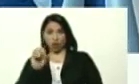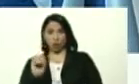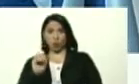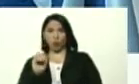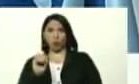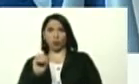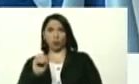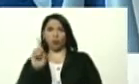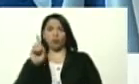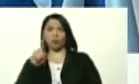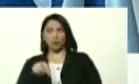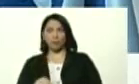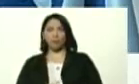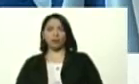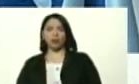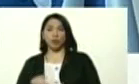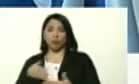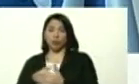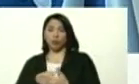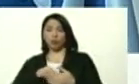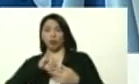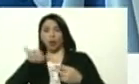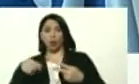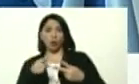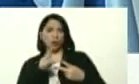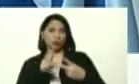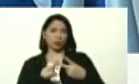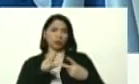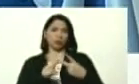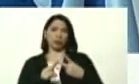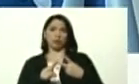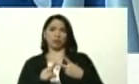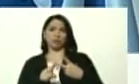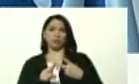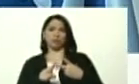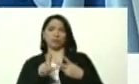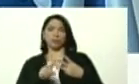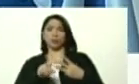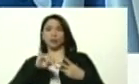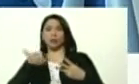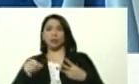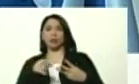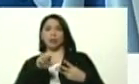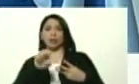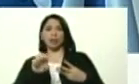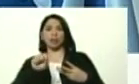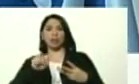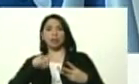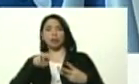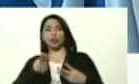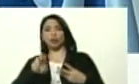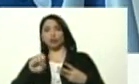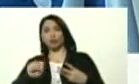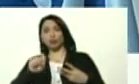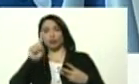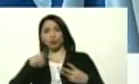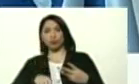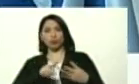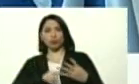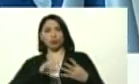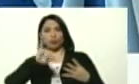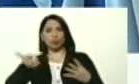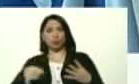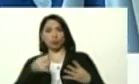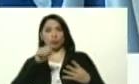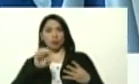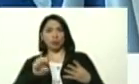así como contra José Fidel Blanco, Jesús Enrique Sánchez Roquet y Jesús Manuel